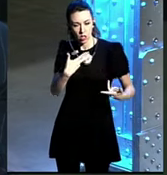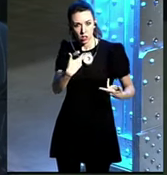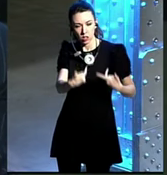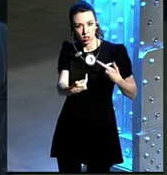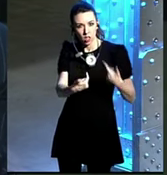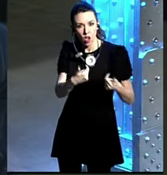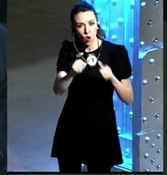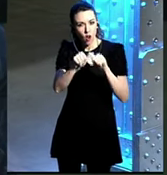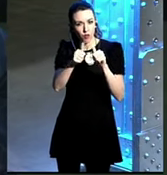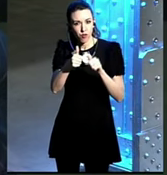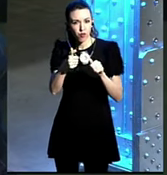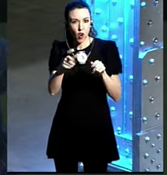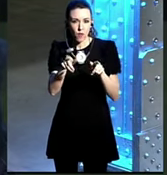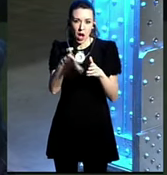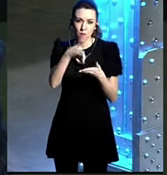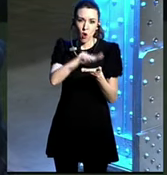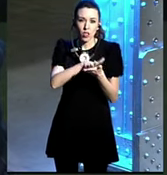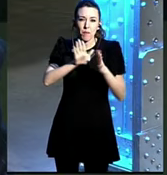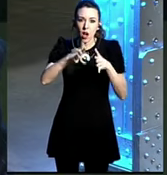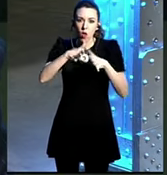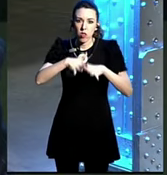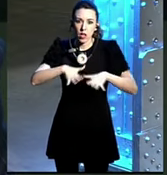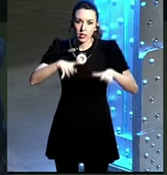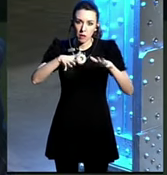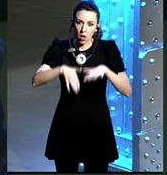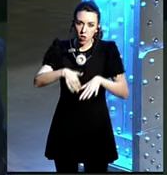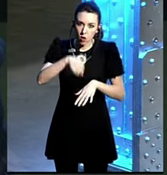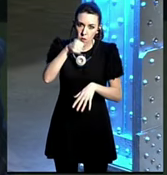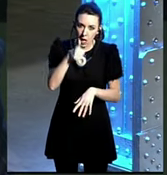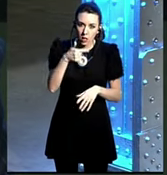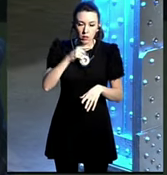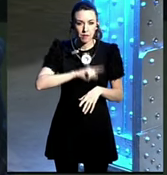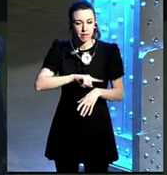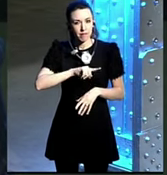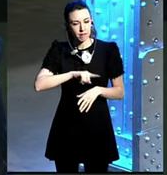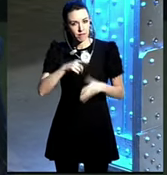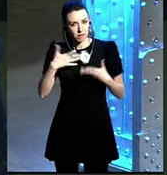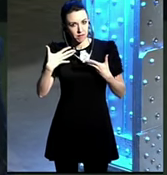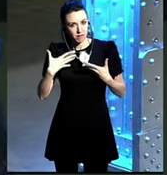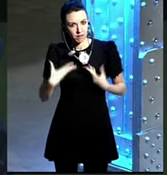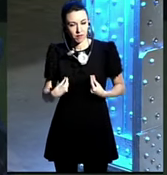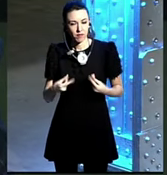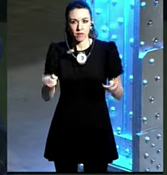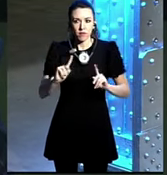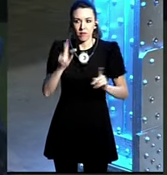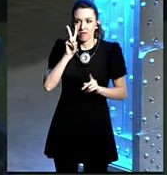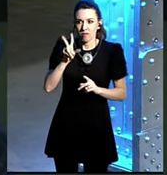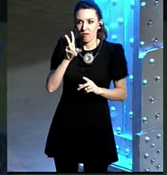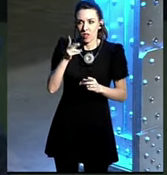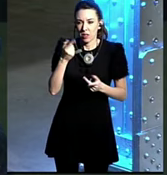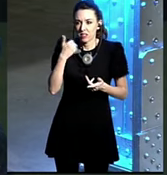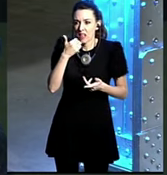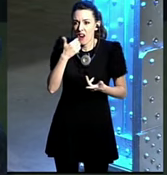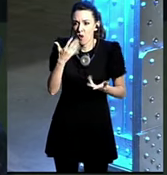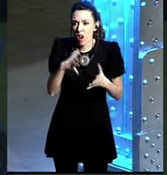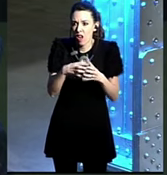forma más lenta de estar muerto. Y yo creo que ese es el sentimiento cuando estás deprimido. No ves sentido en